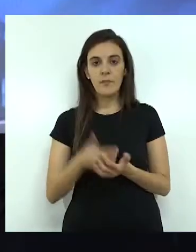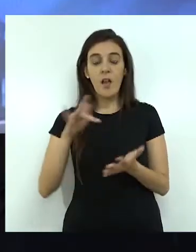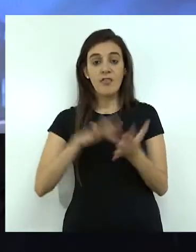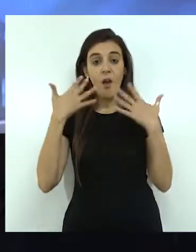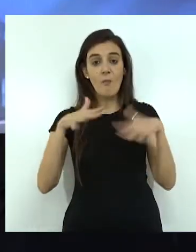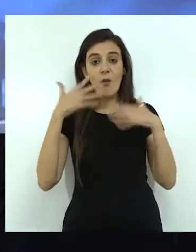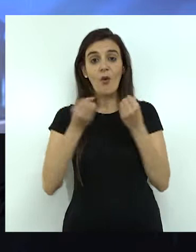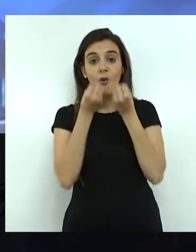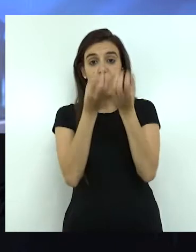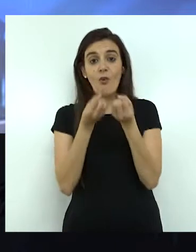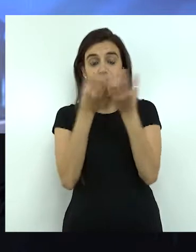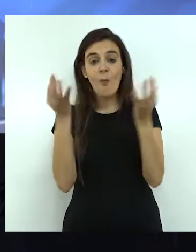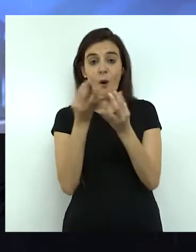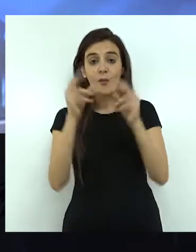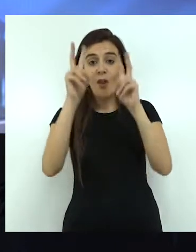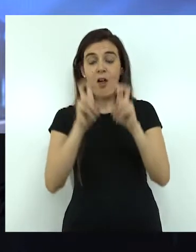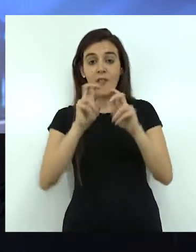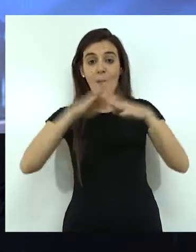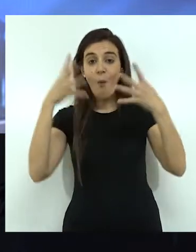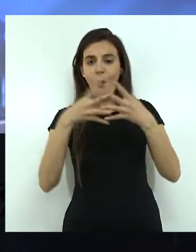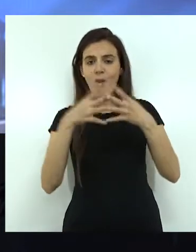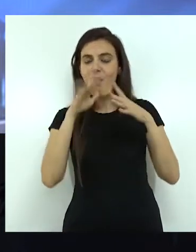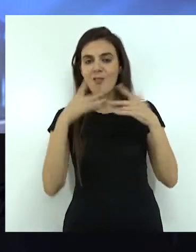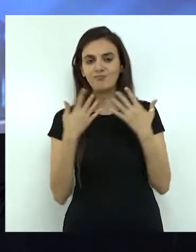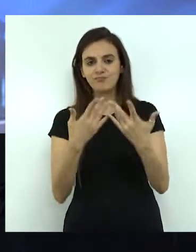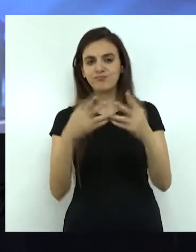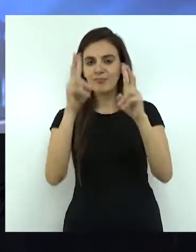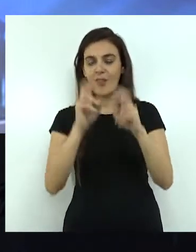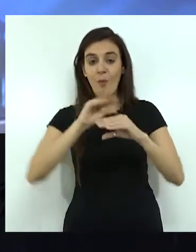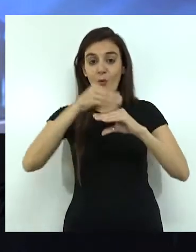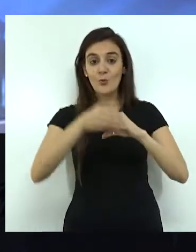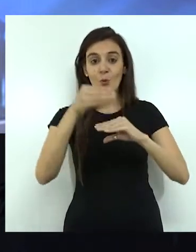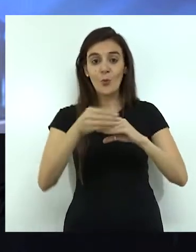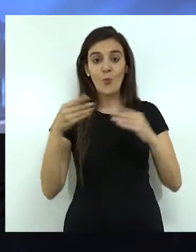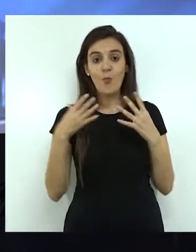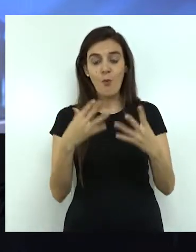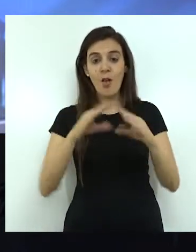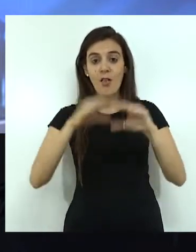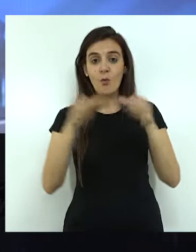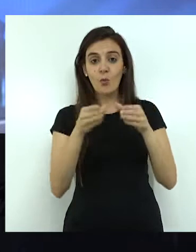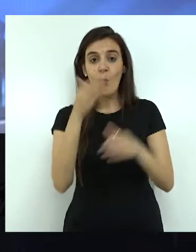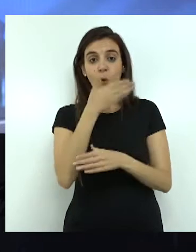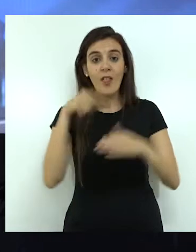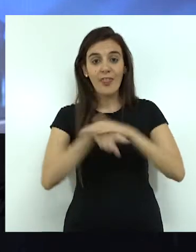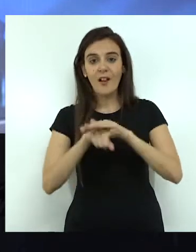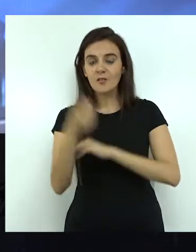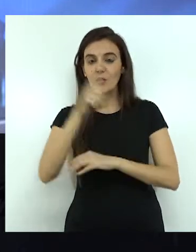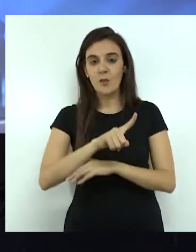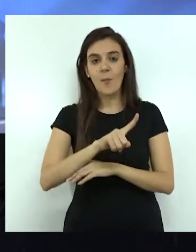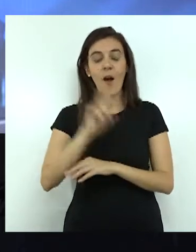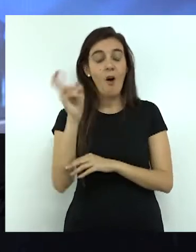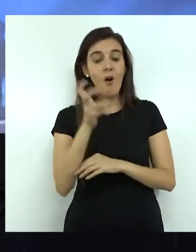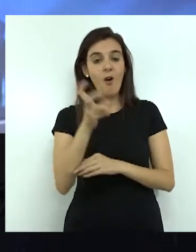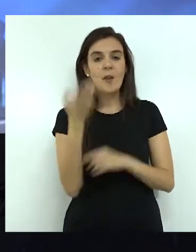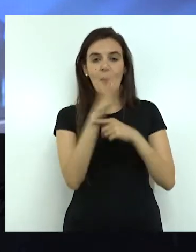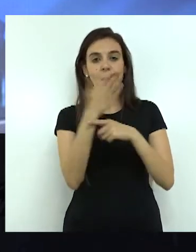y miércoles les contábamos que los trámites online están agilizando estos trámites a través del colegio de gestores por otro lado se